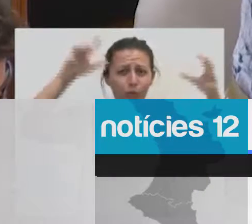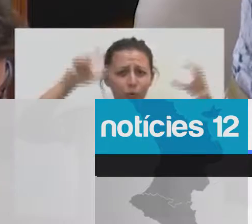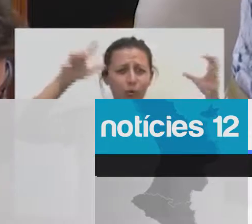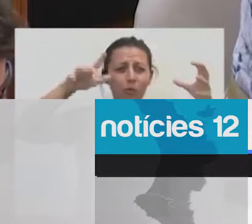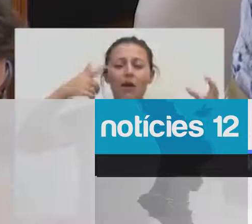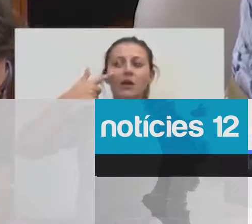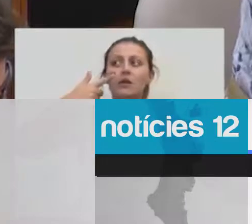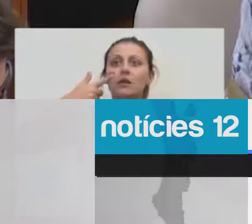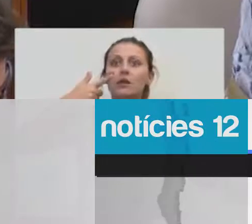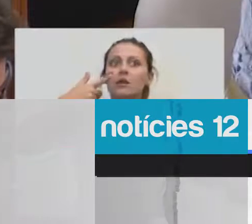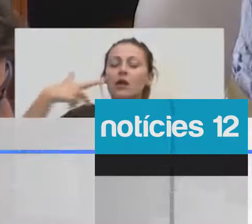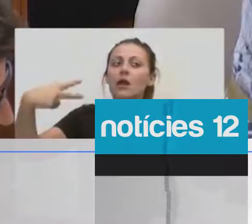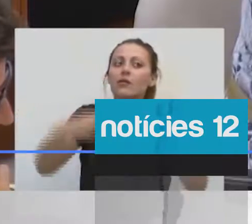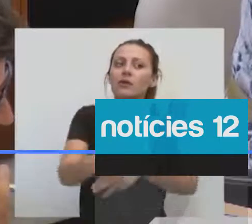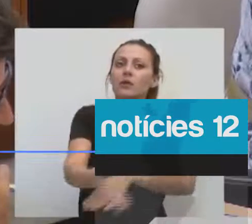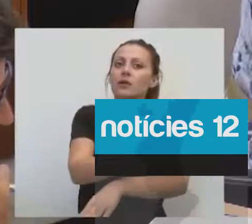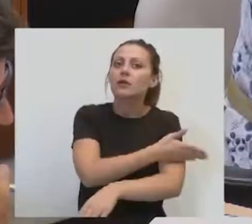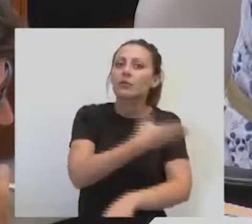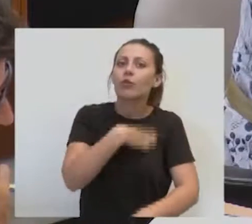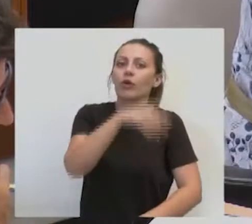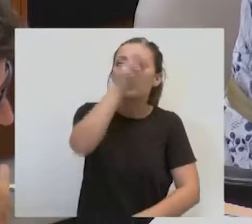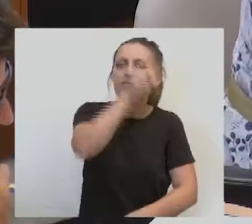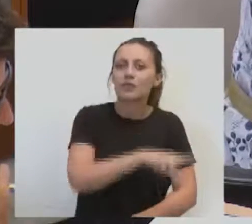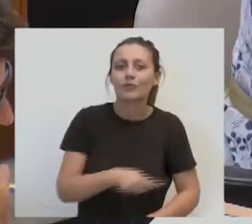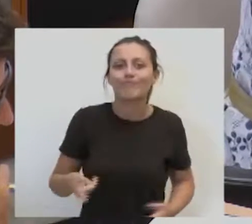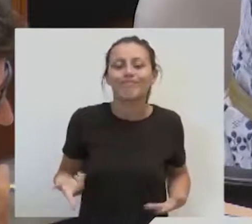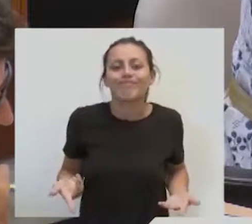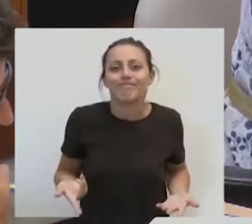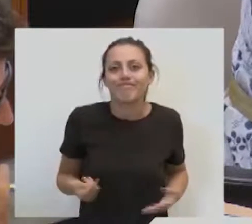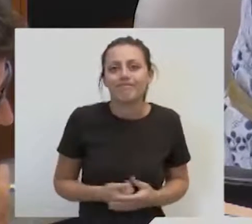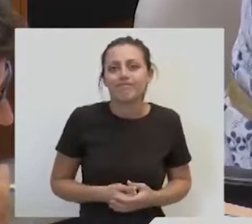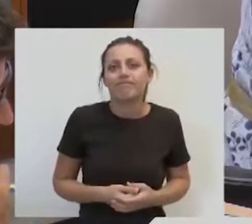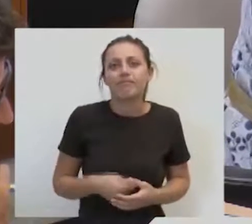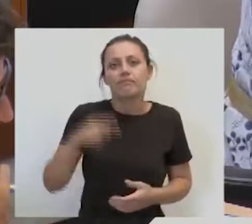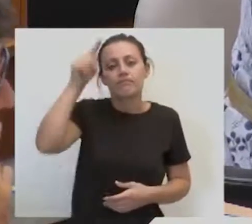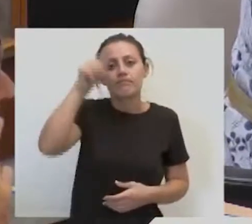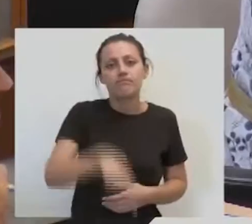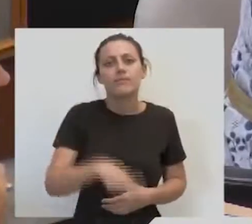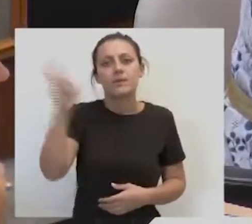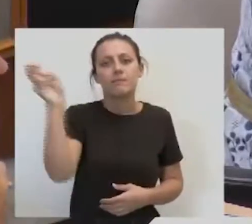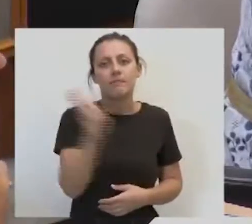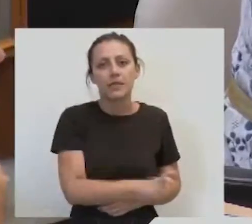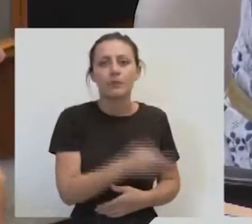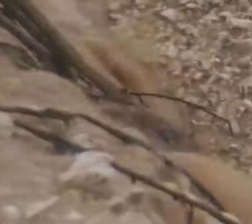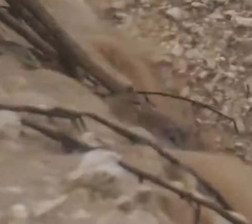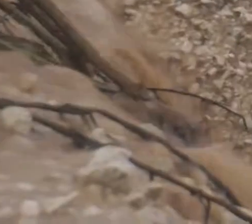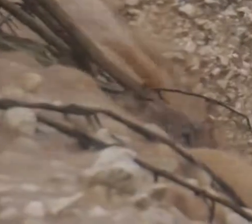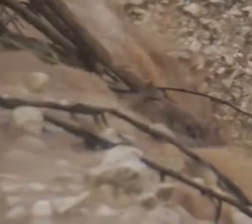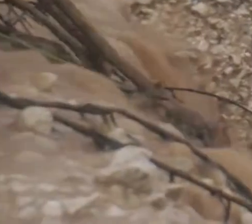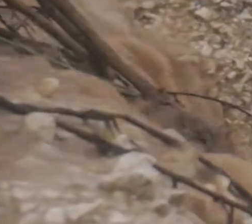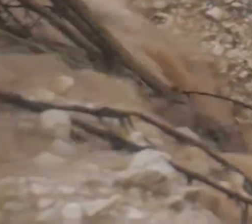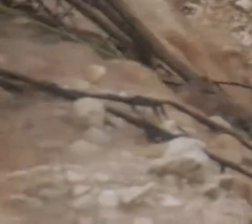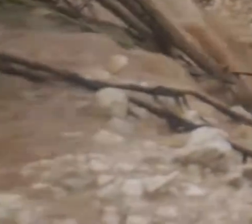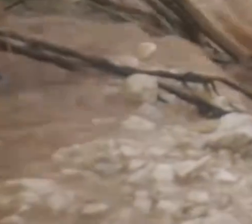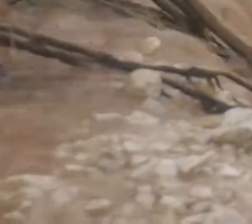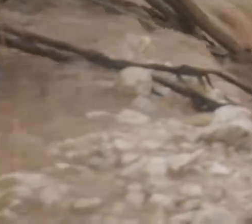fue si se podría haber evitado esta catástrofe. Hoy venimos a pedir, desde este pleno de la